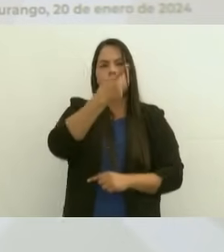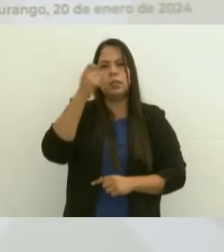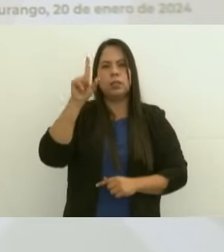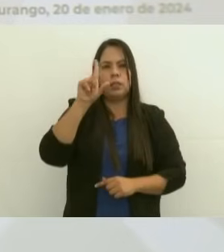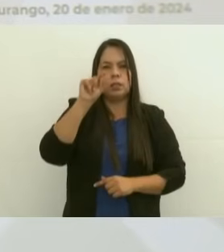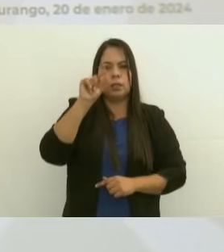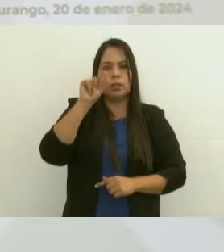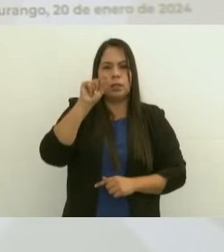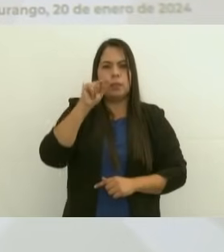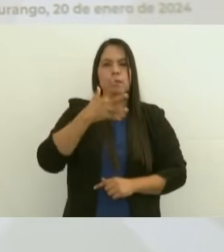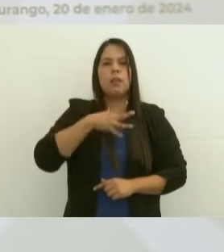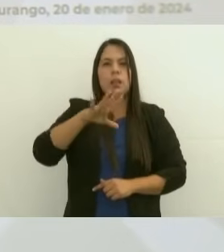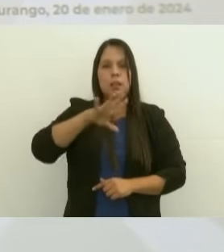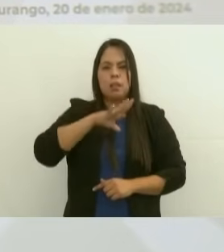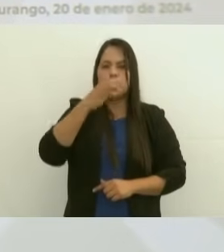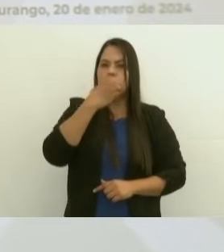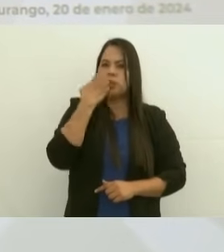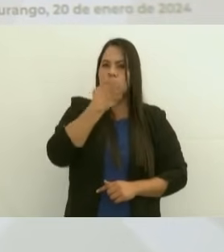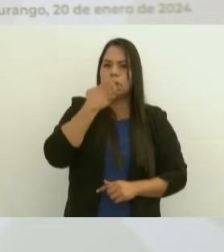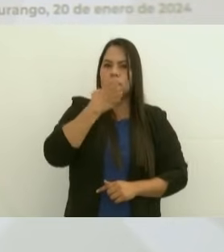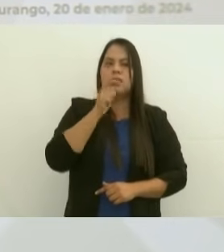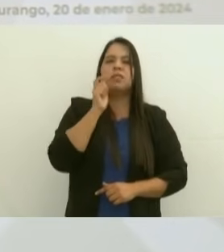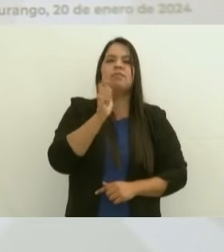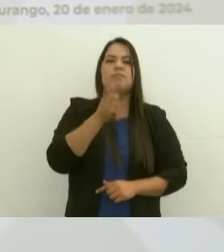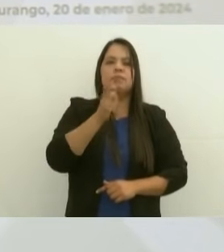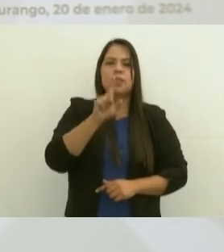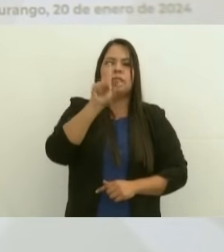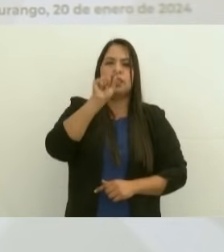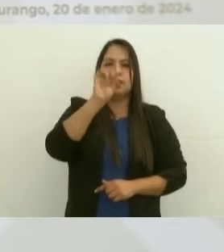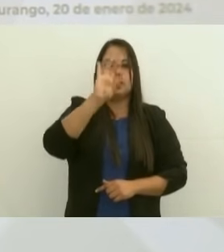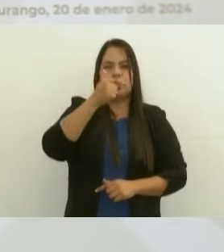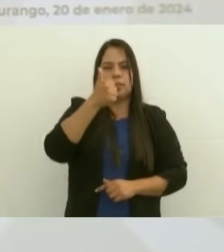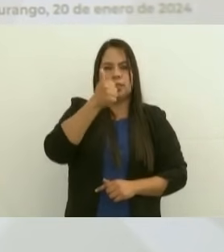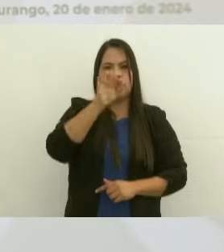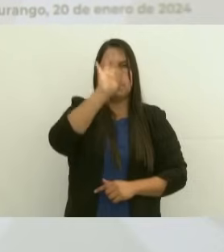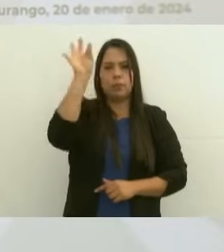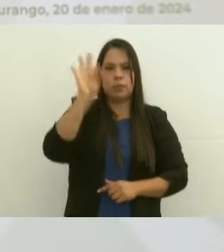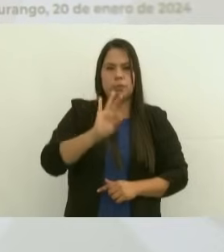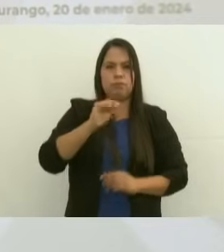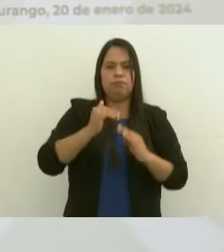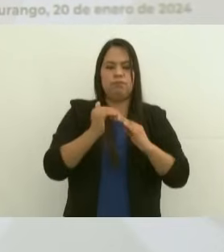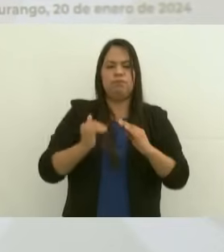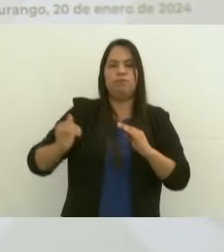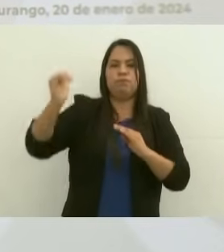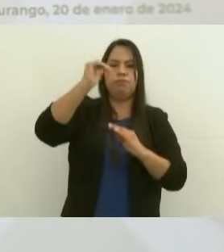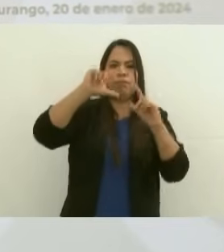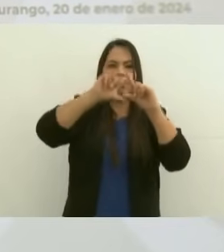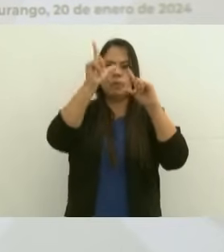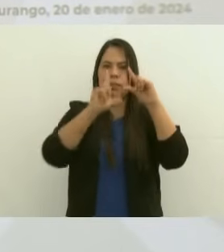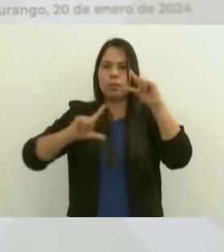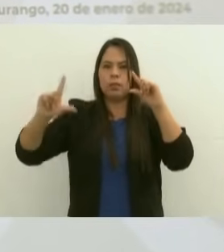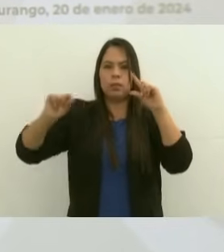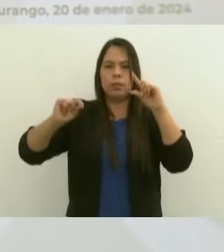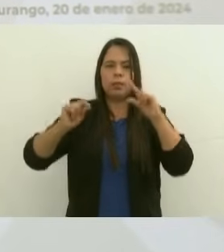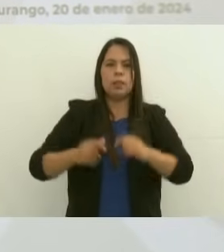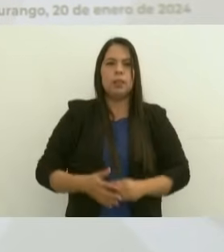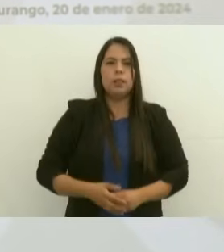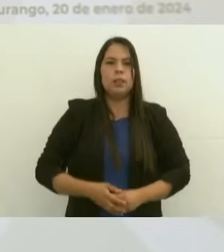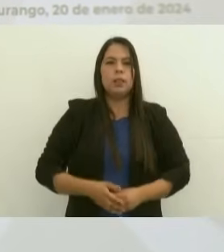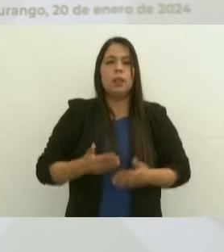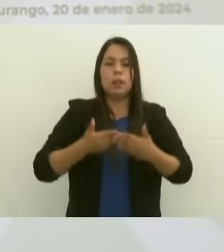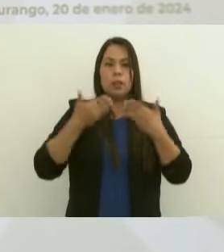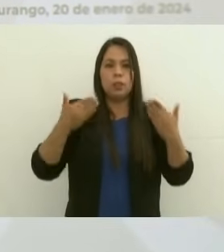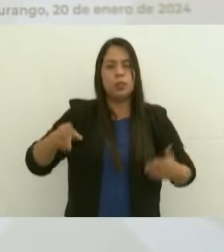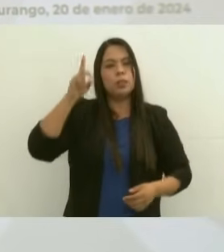mil existentes. Eso significa el 76% de avance a nivel nacional. Particularmente en